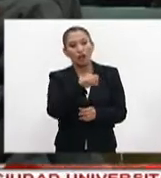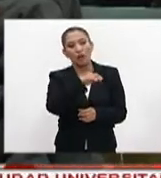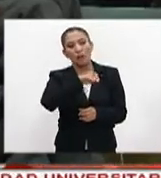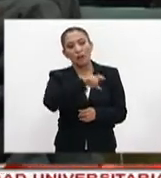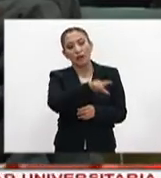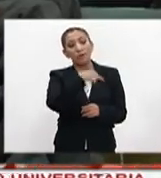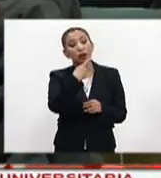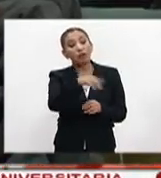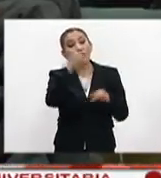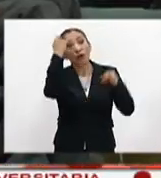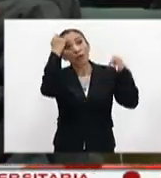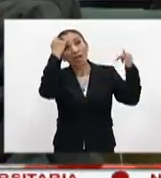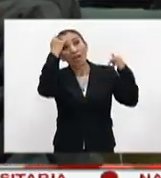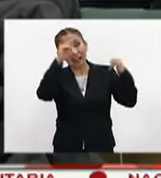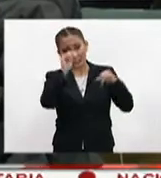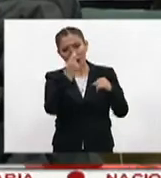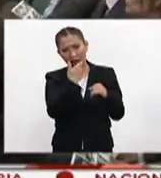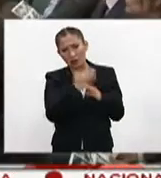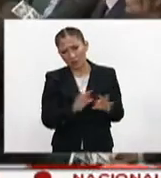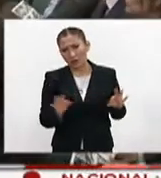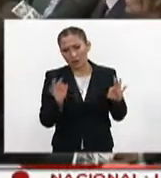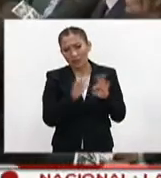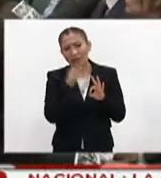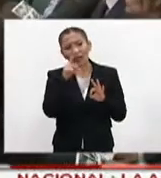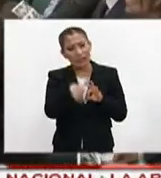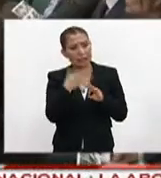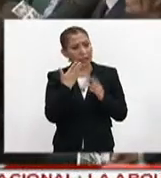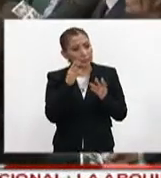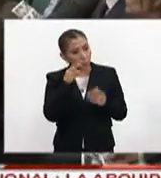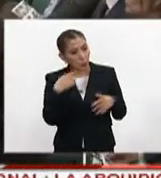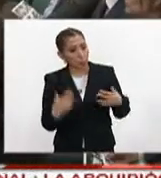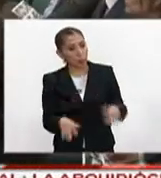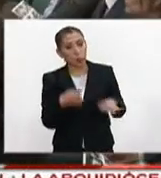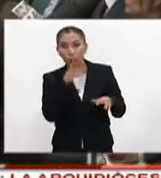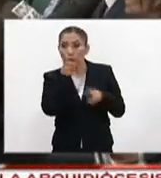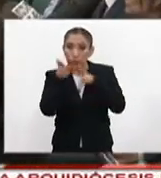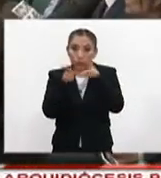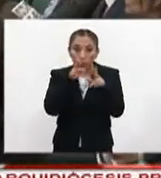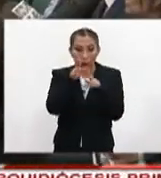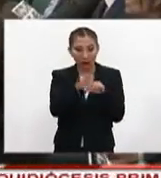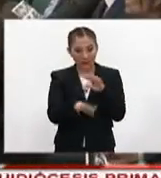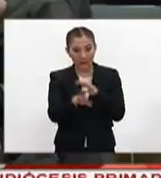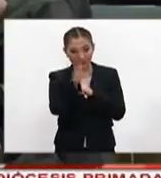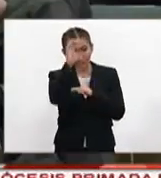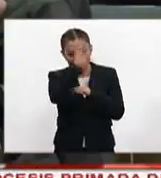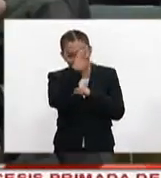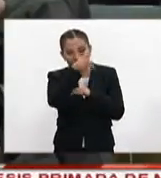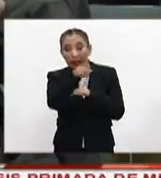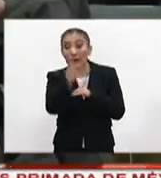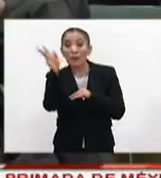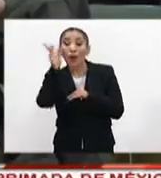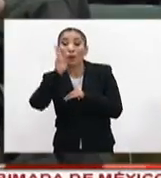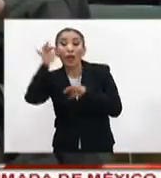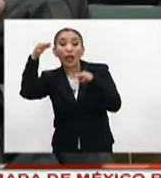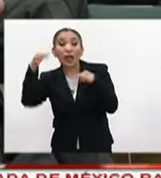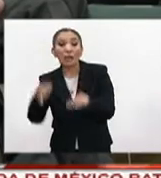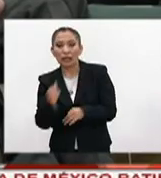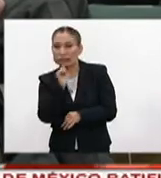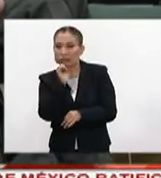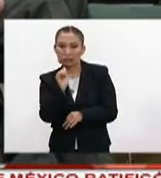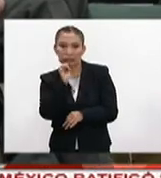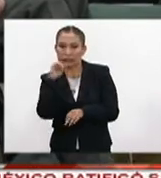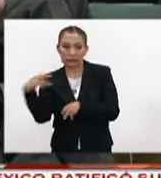porque sus predicciones, aunque son muy importantes, y son sobre todo importantes a nivel fundamental en la ciencia, no tienen a la fecha todavía